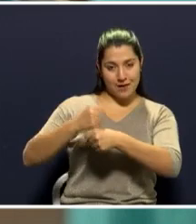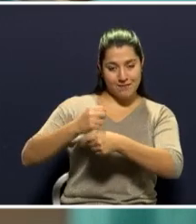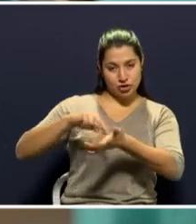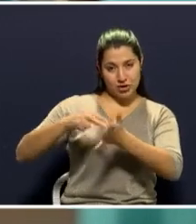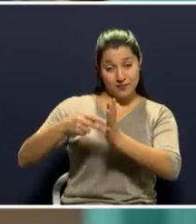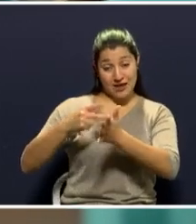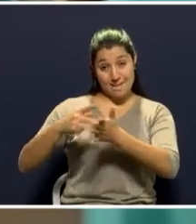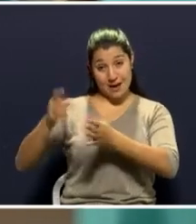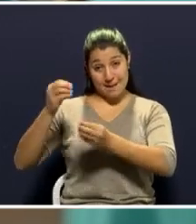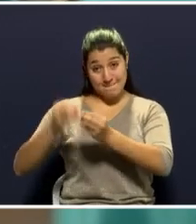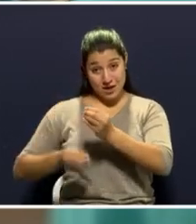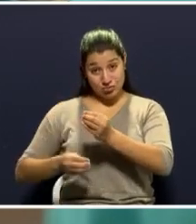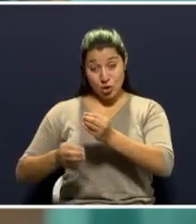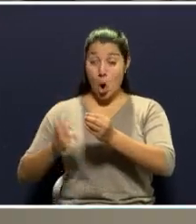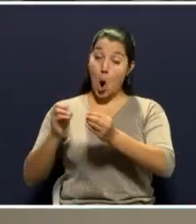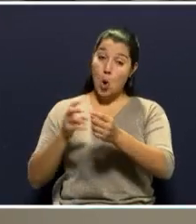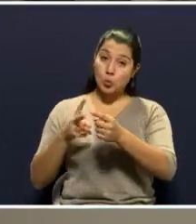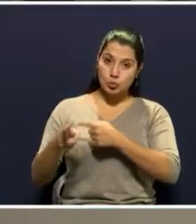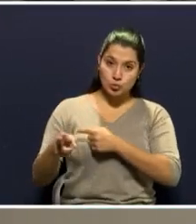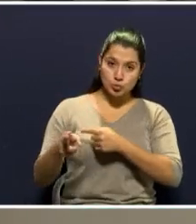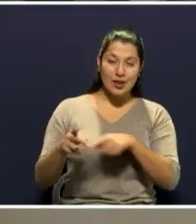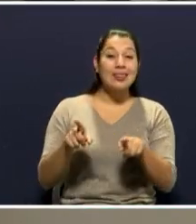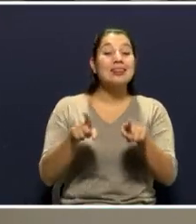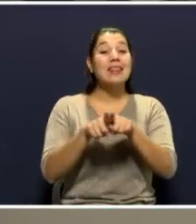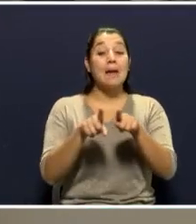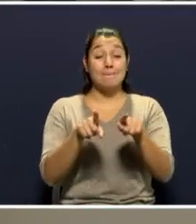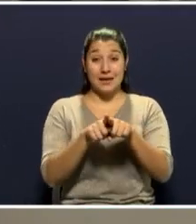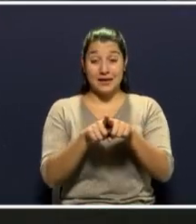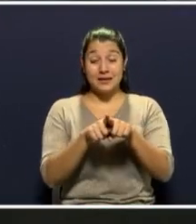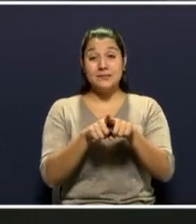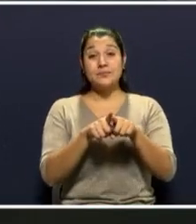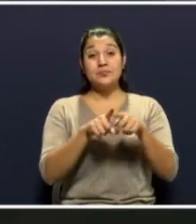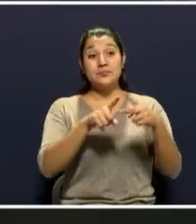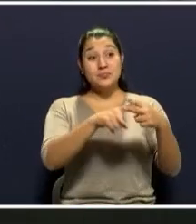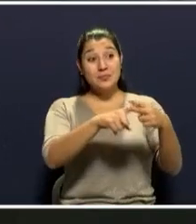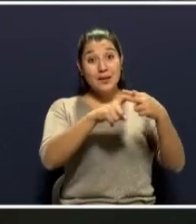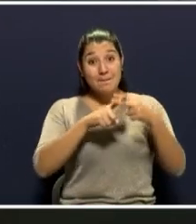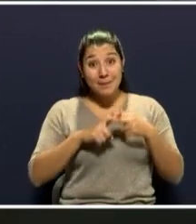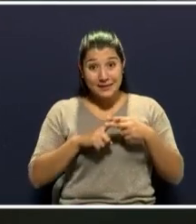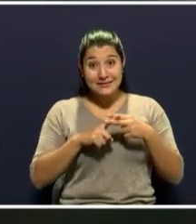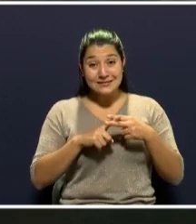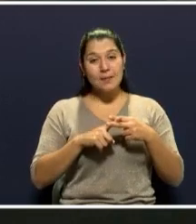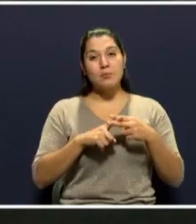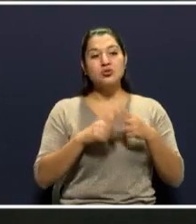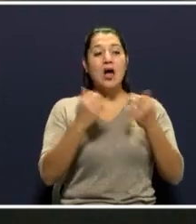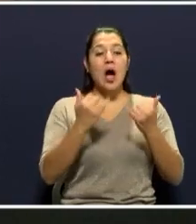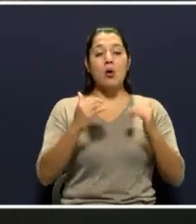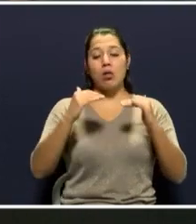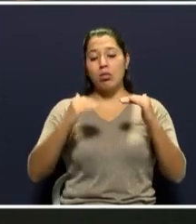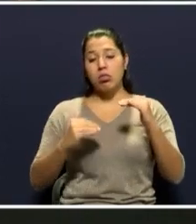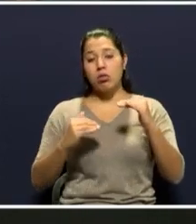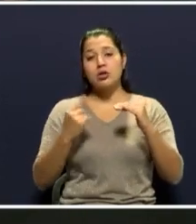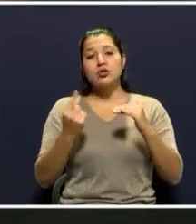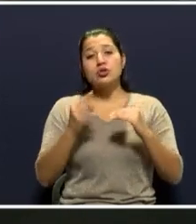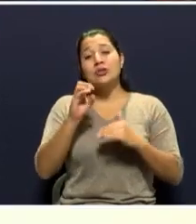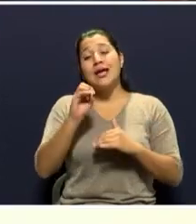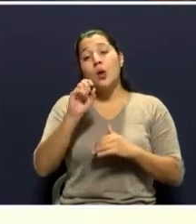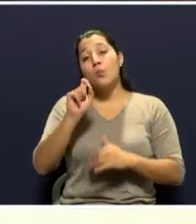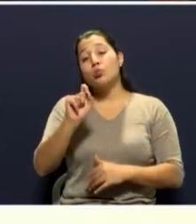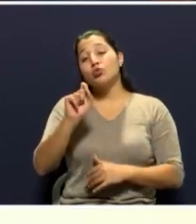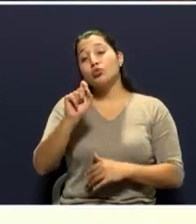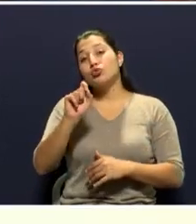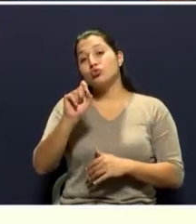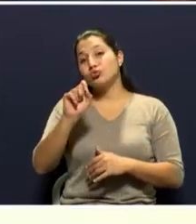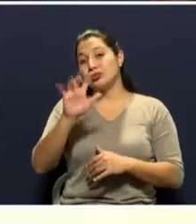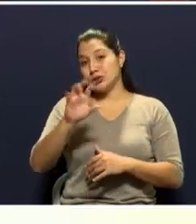de desempleo. En cuanto a los créditos en el sector privado, se espera un aumento moderado del 0.5%. Por otra parte, la